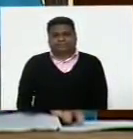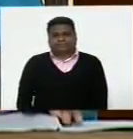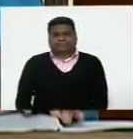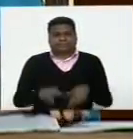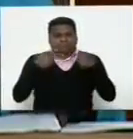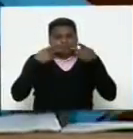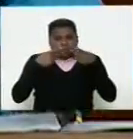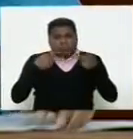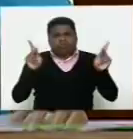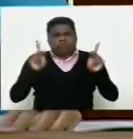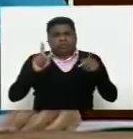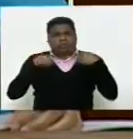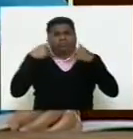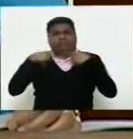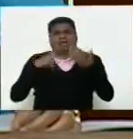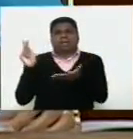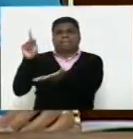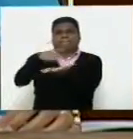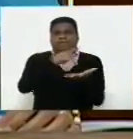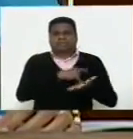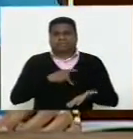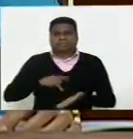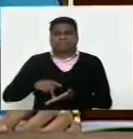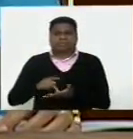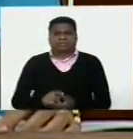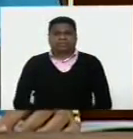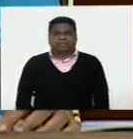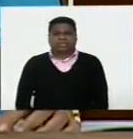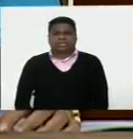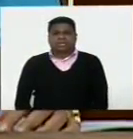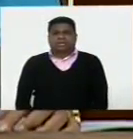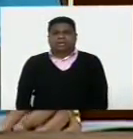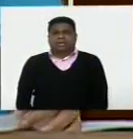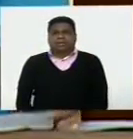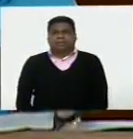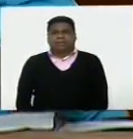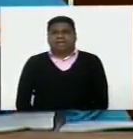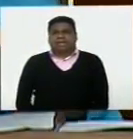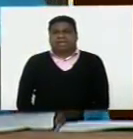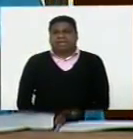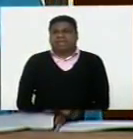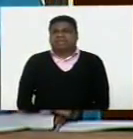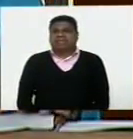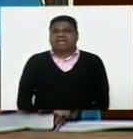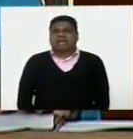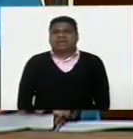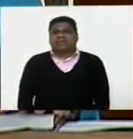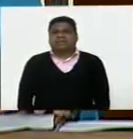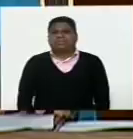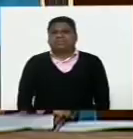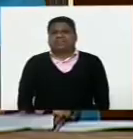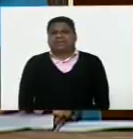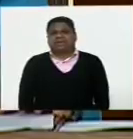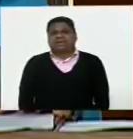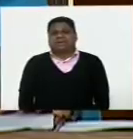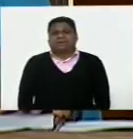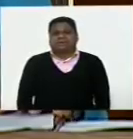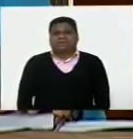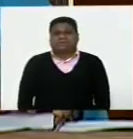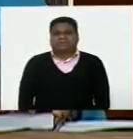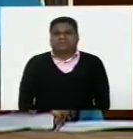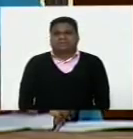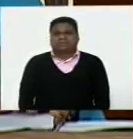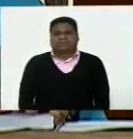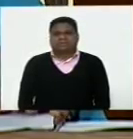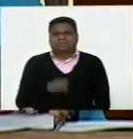Promoción, supervisión y participación. No sé si la secretaria quiere también tener el privilegio de leer estos artículos que hoy están haciendo